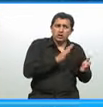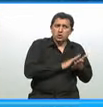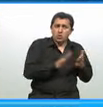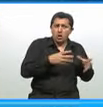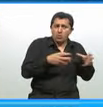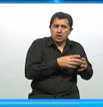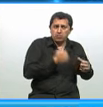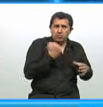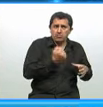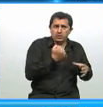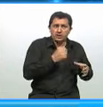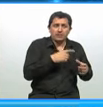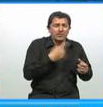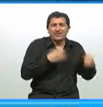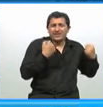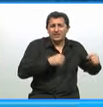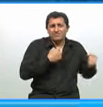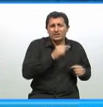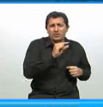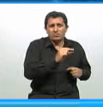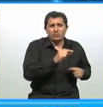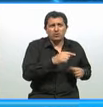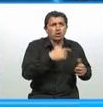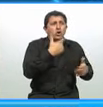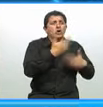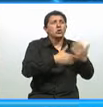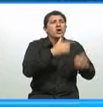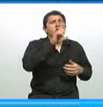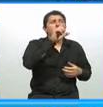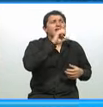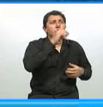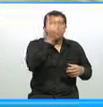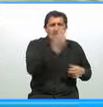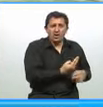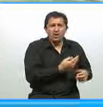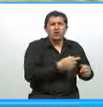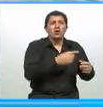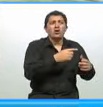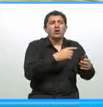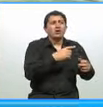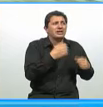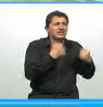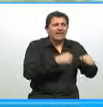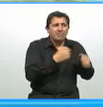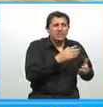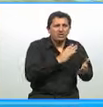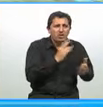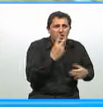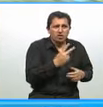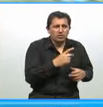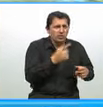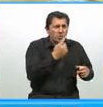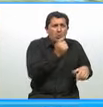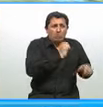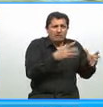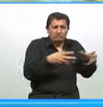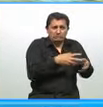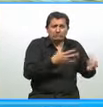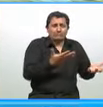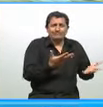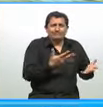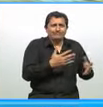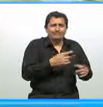ahí tenían pocos entrenamientos. Hay un jugador lituano que llegó con 2 entrenamientos y el resto de los jugadores están trabajando juntos hace un mes, así que la verdad que no